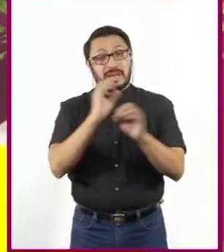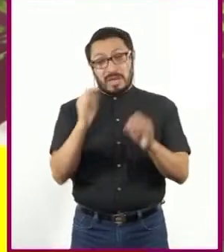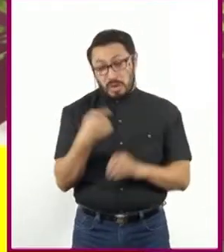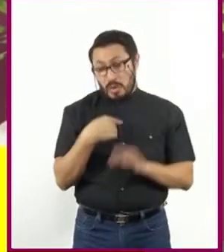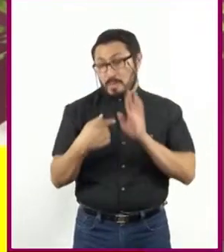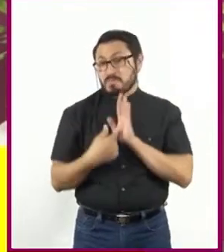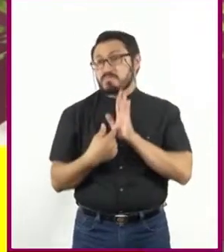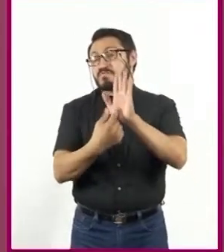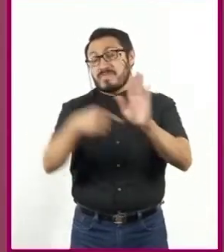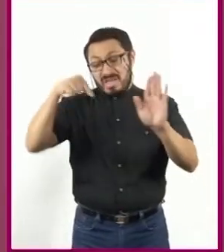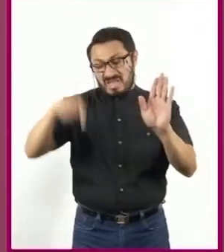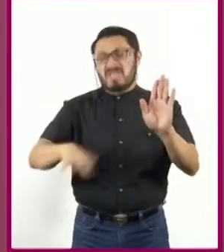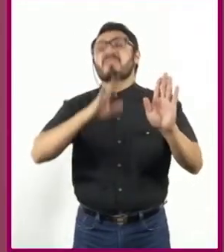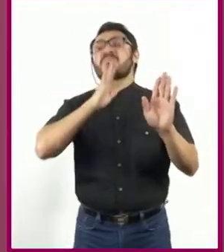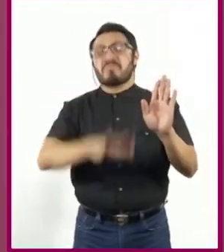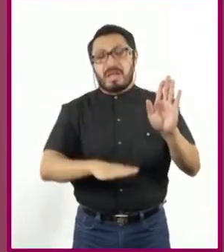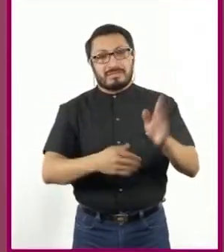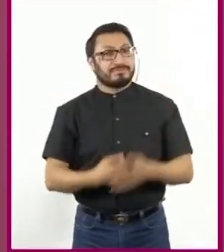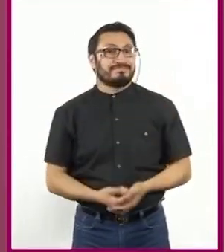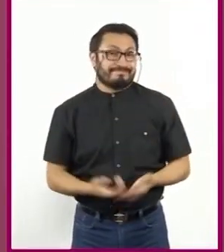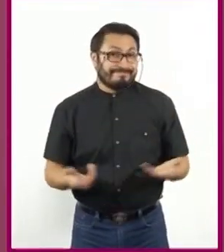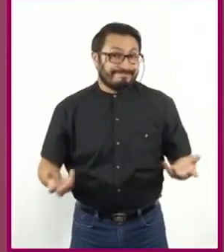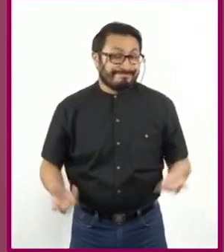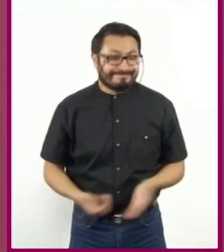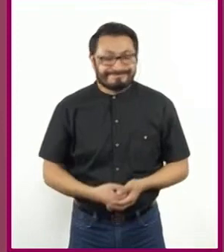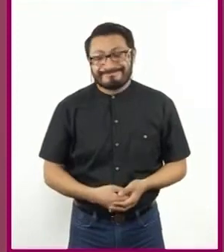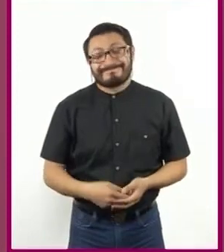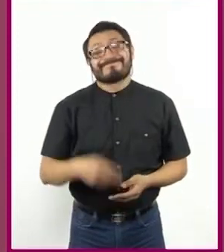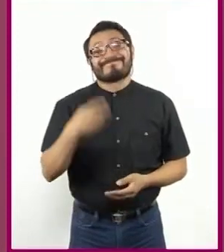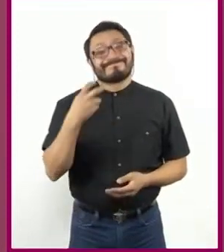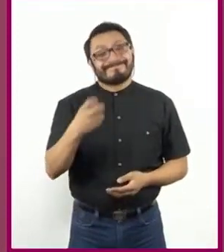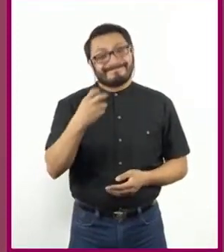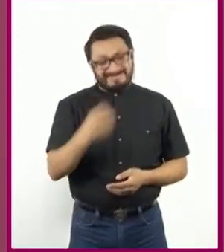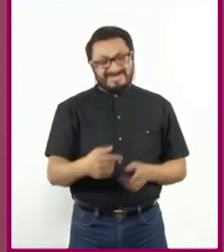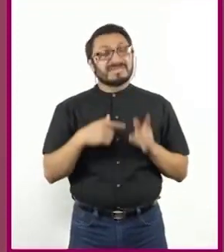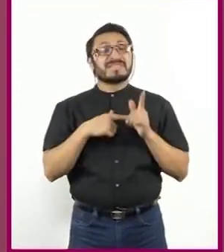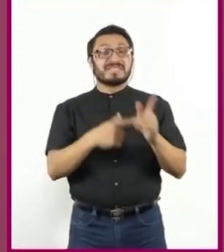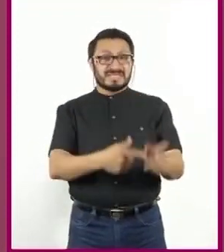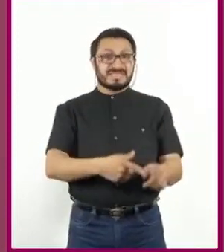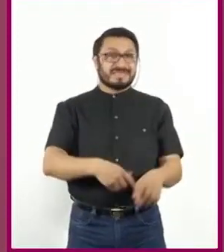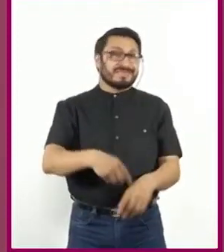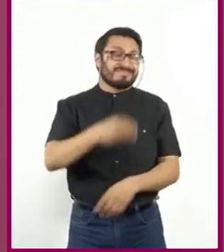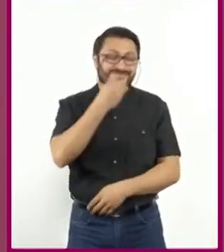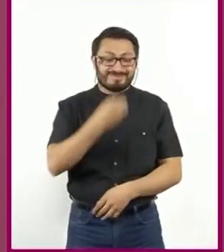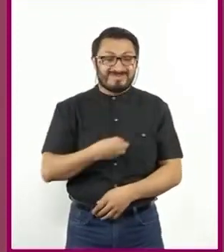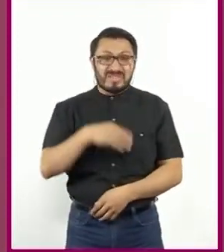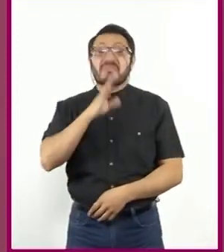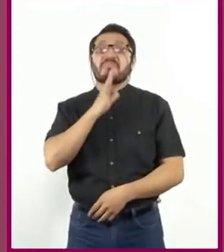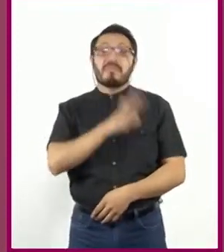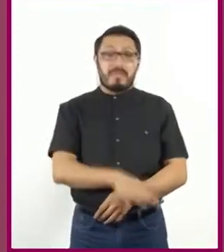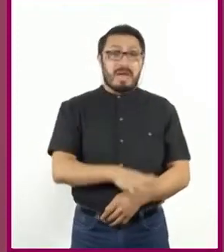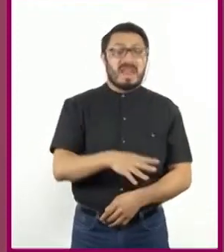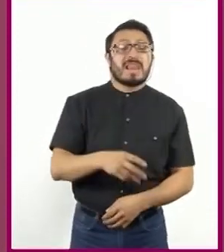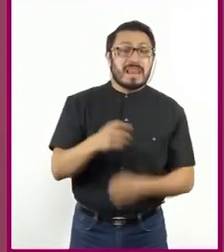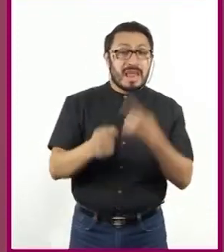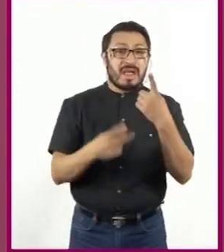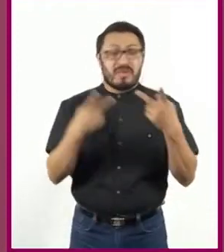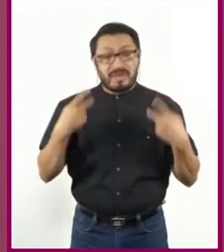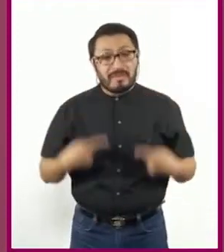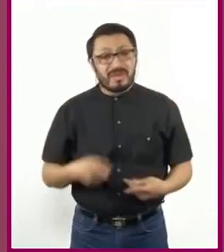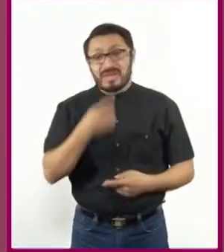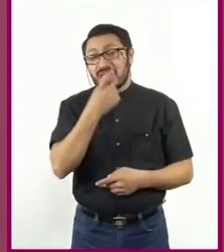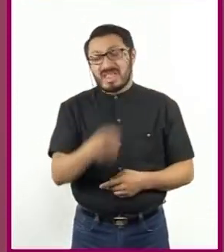conducta incorrecta. Lamentablemente, aún persisten estas prácticas, pues algunos adultos niegan